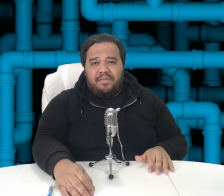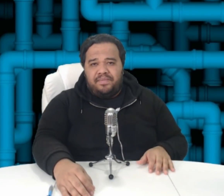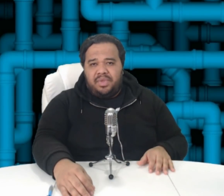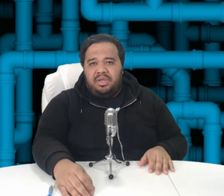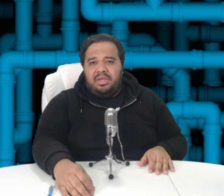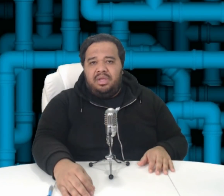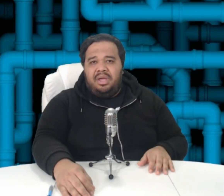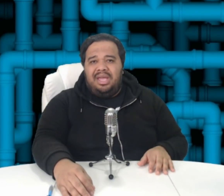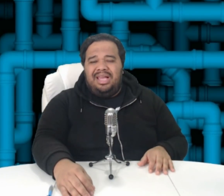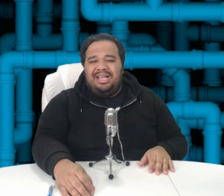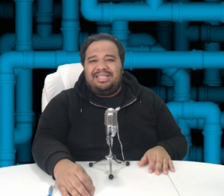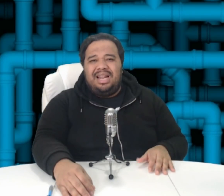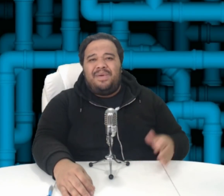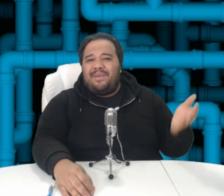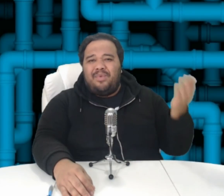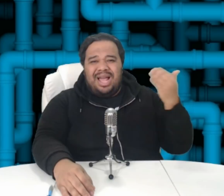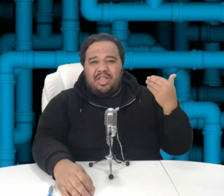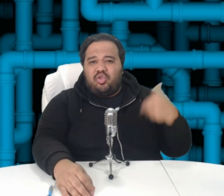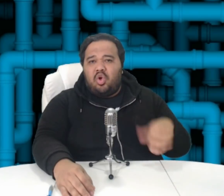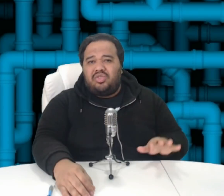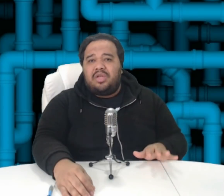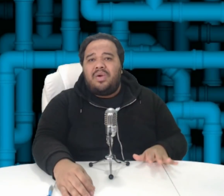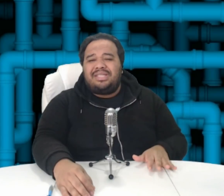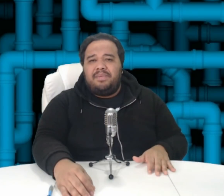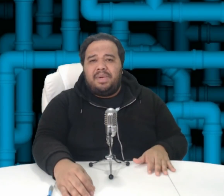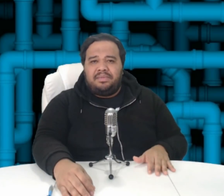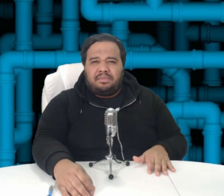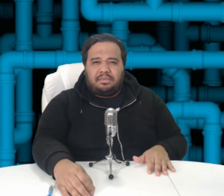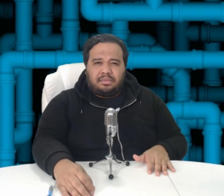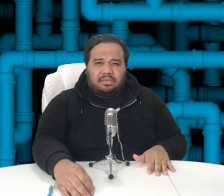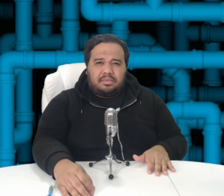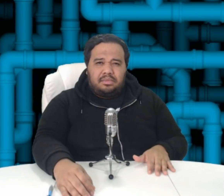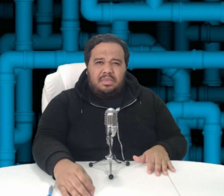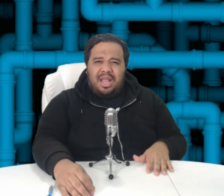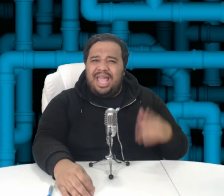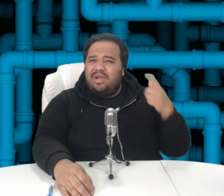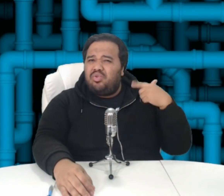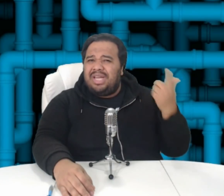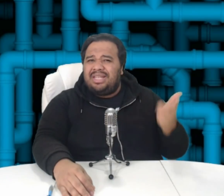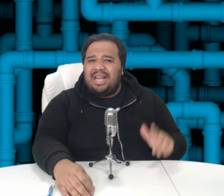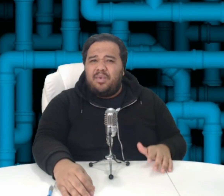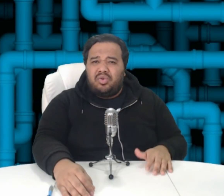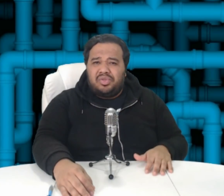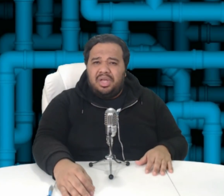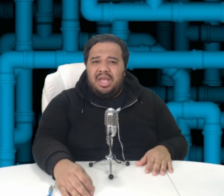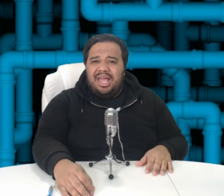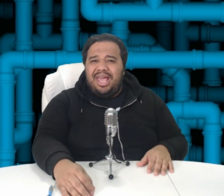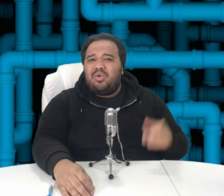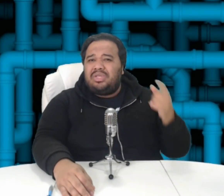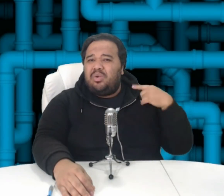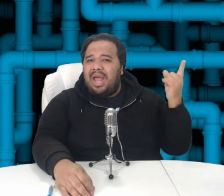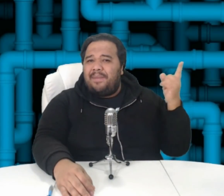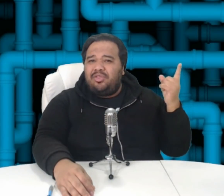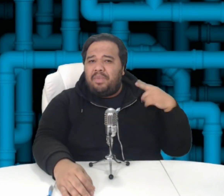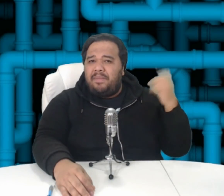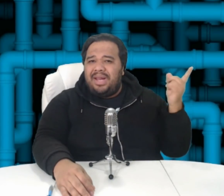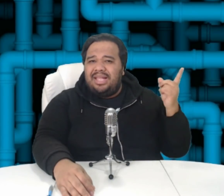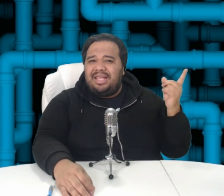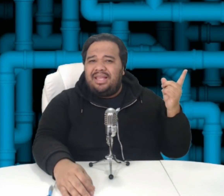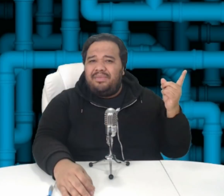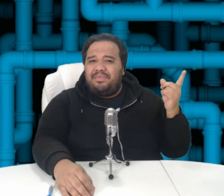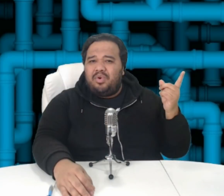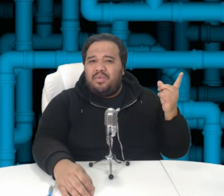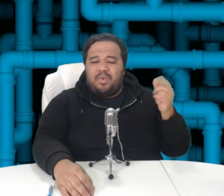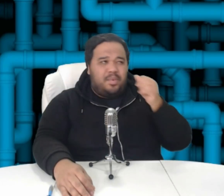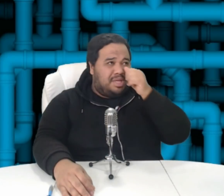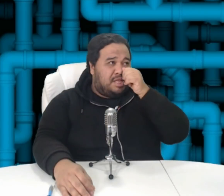muy poco. Se le ve como le han caído todos los años encima. Escucharle la voz es escuchar un lamento